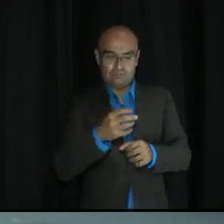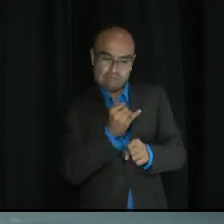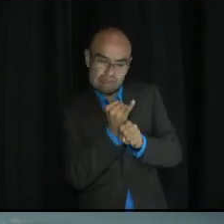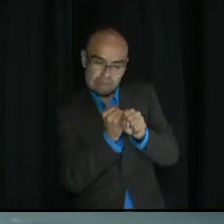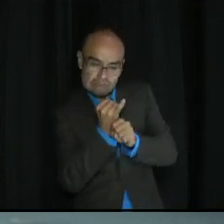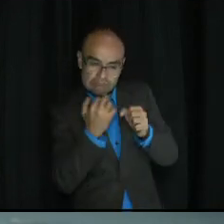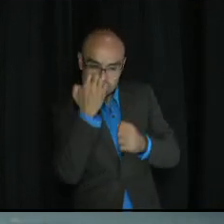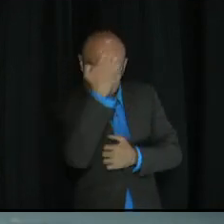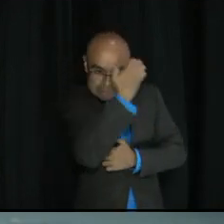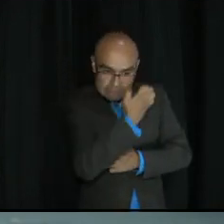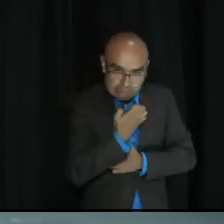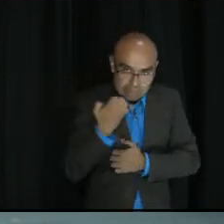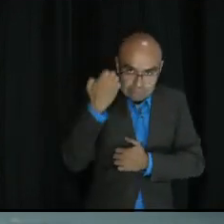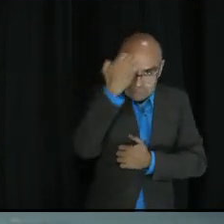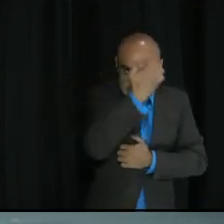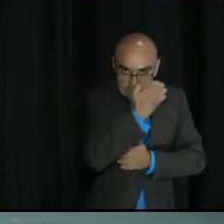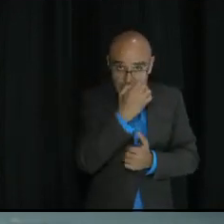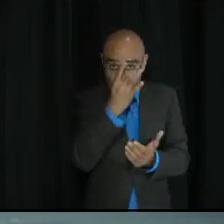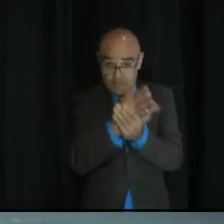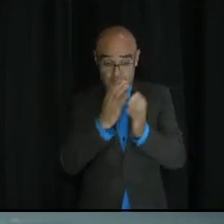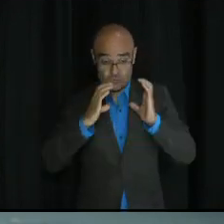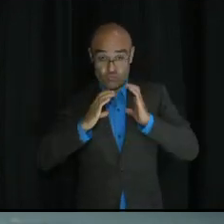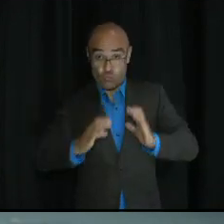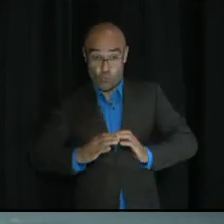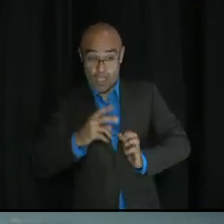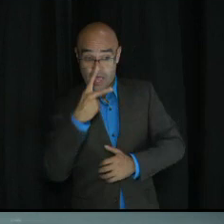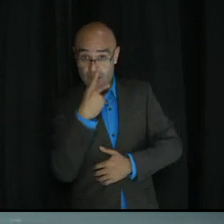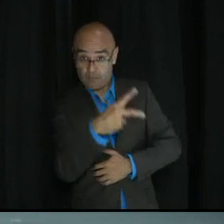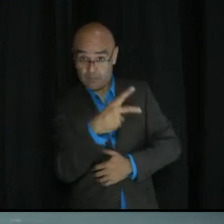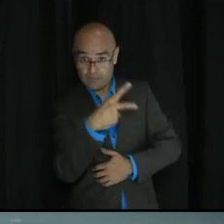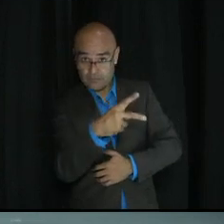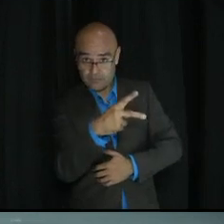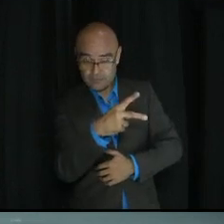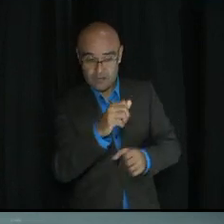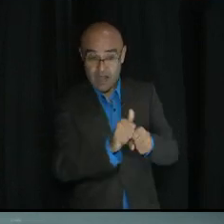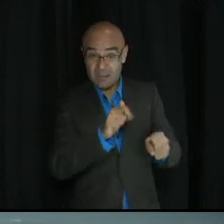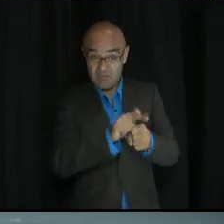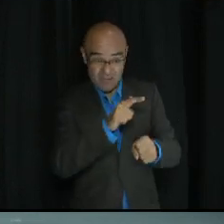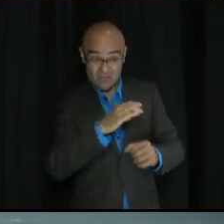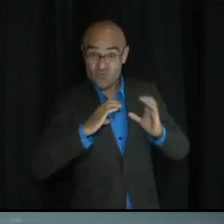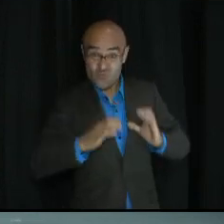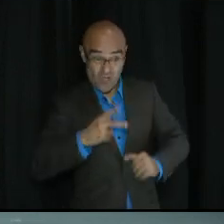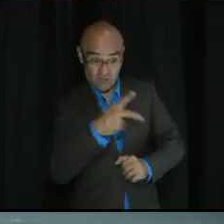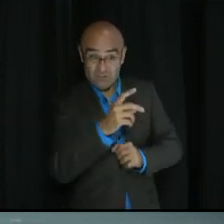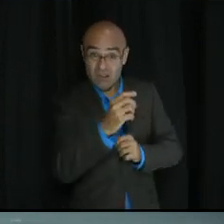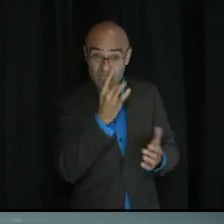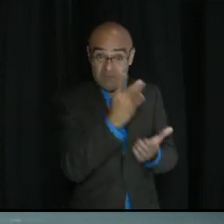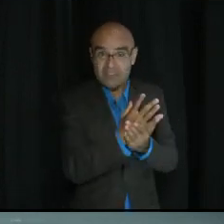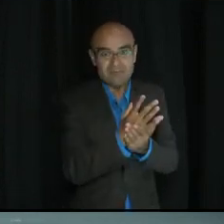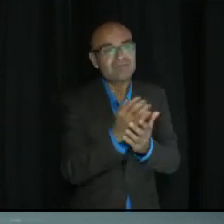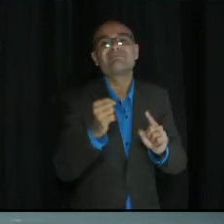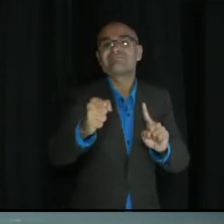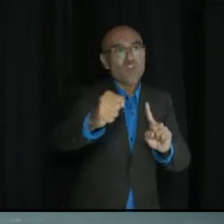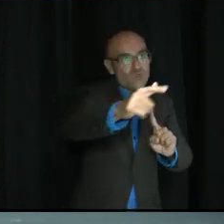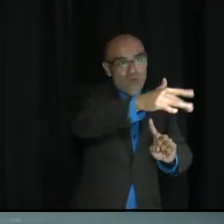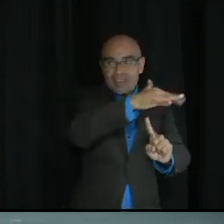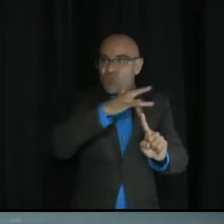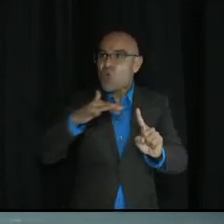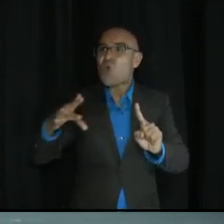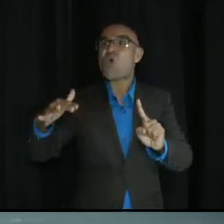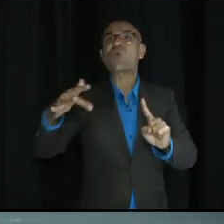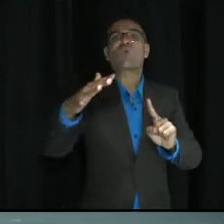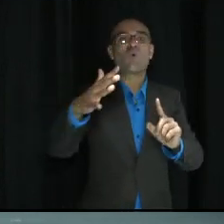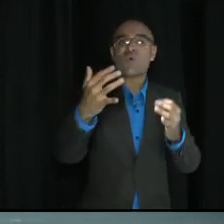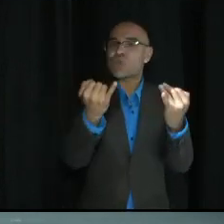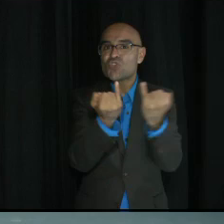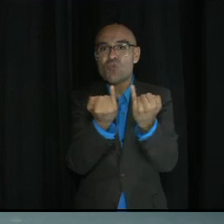examen o la exploración física directa del ejemplar, también se tiene que tomar en cuenta el entorno, circunstancias previas de cómo